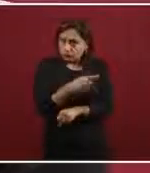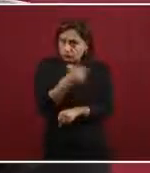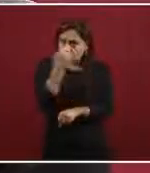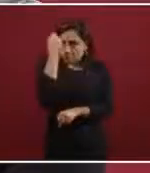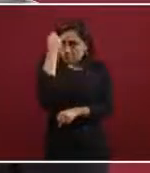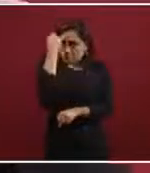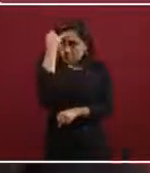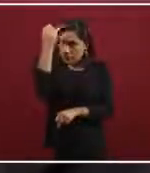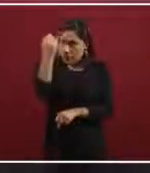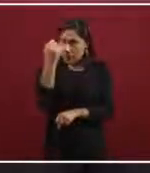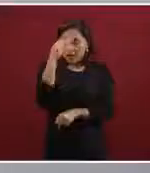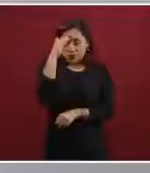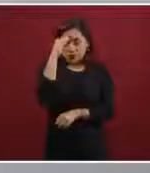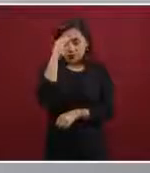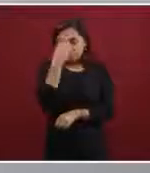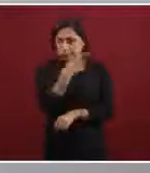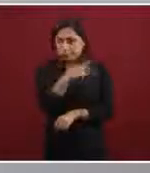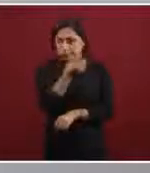entonces ahora